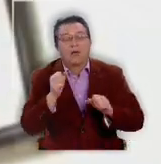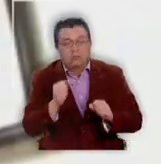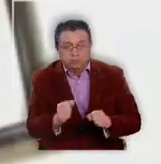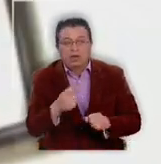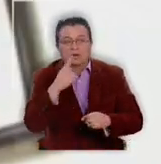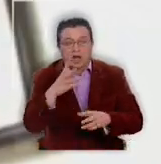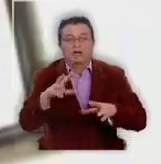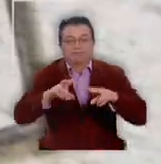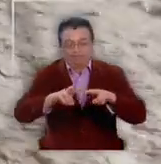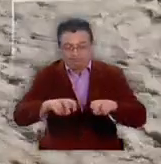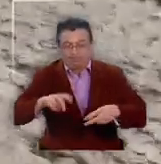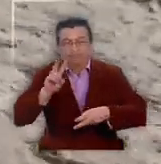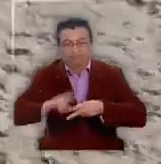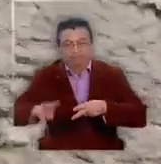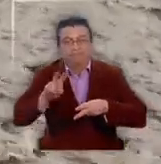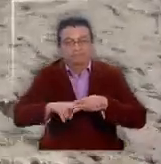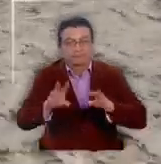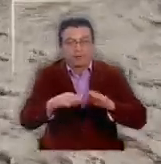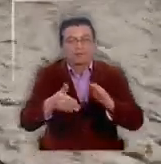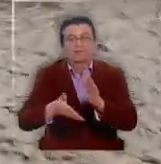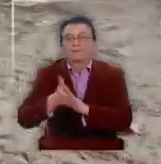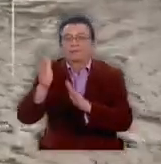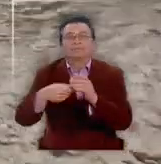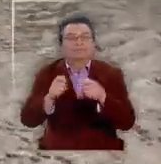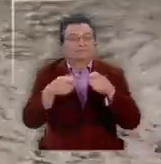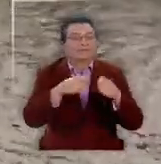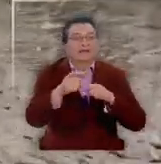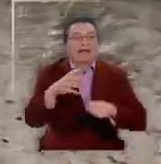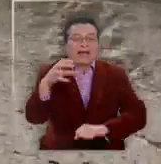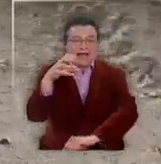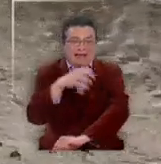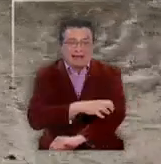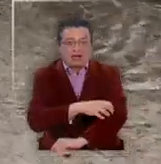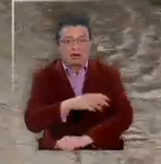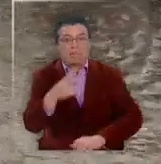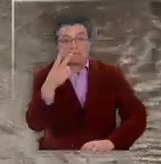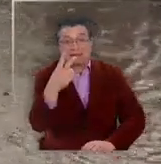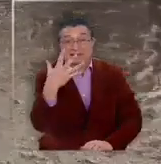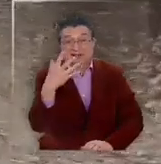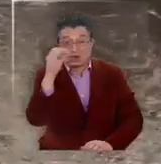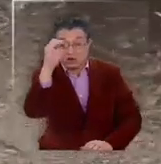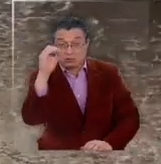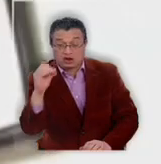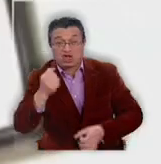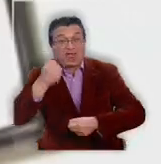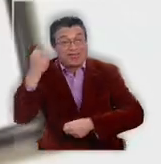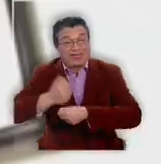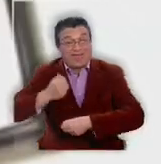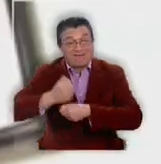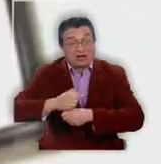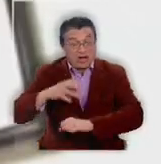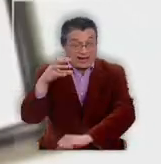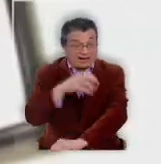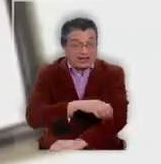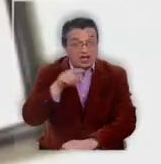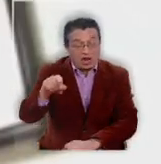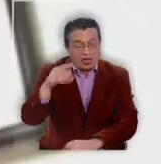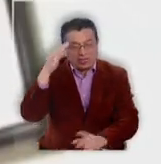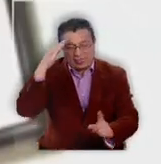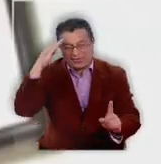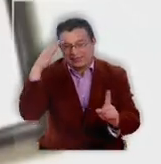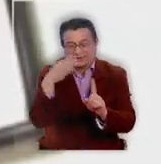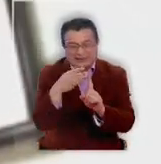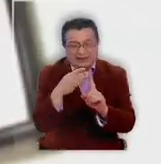la productividad, vamos a poder mantener las exportaciones. En nuestra región, el 25% de los empleos de la región son